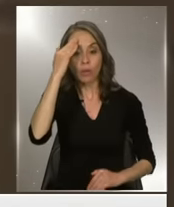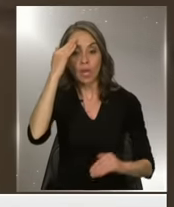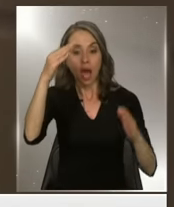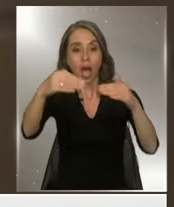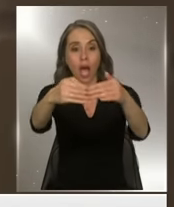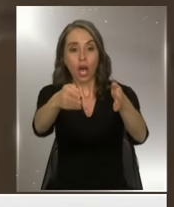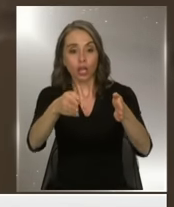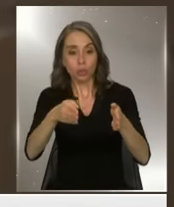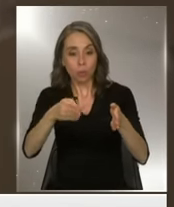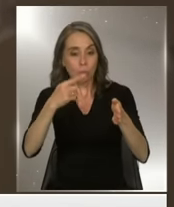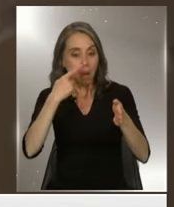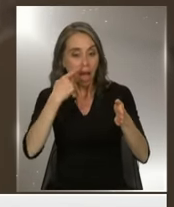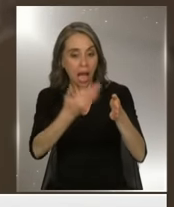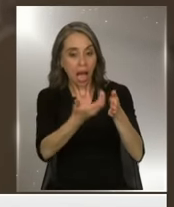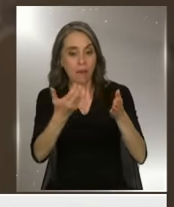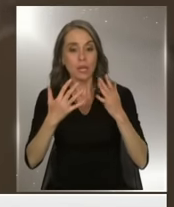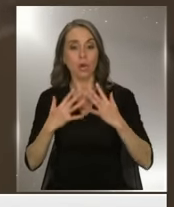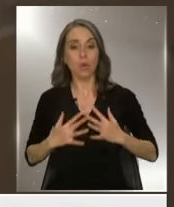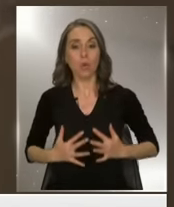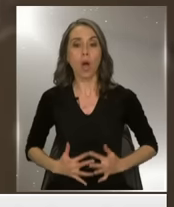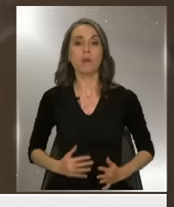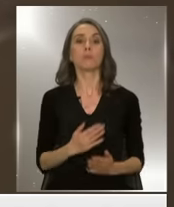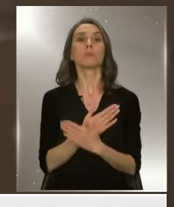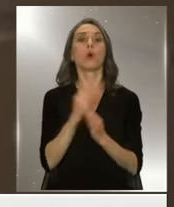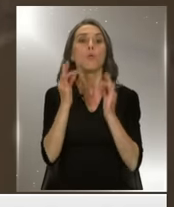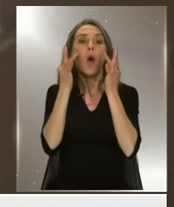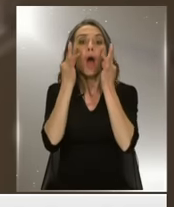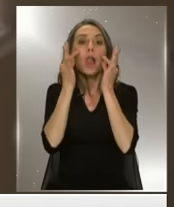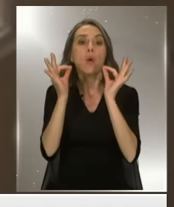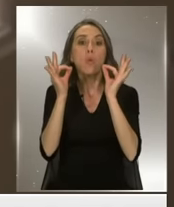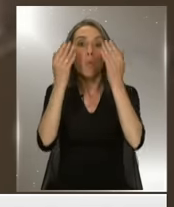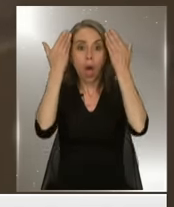tumba y así estaba su cuerpo.